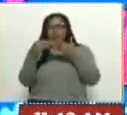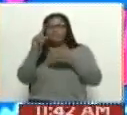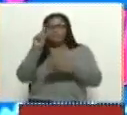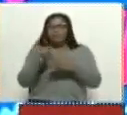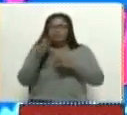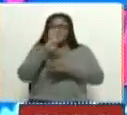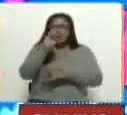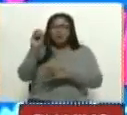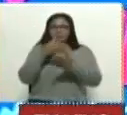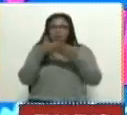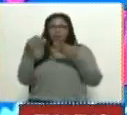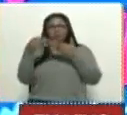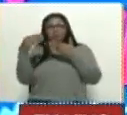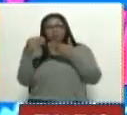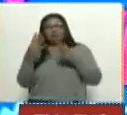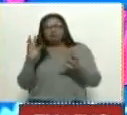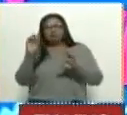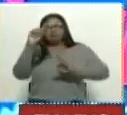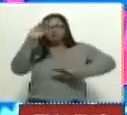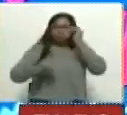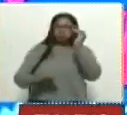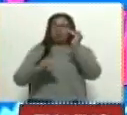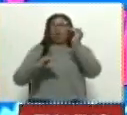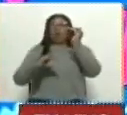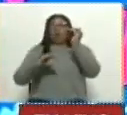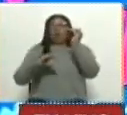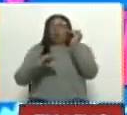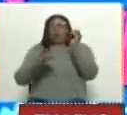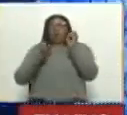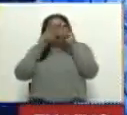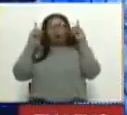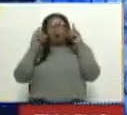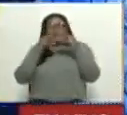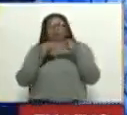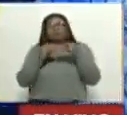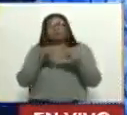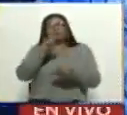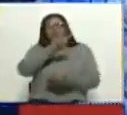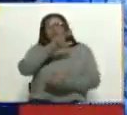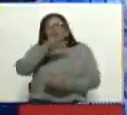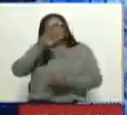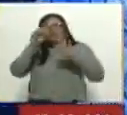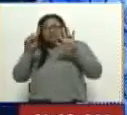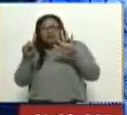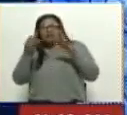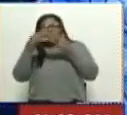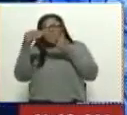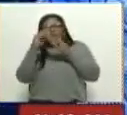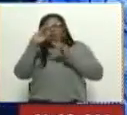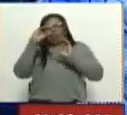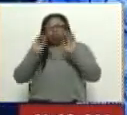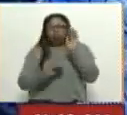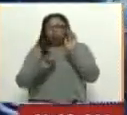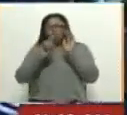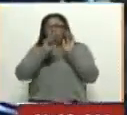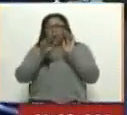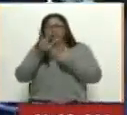de 40 millones de dólares mensuales de un per cápita de 133 dólares por persona a uno punto tres